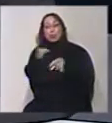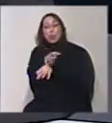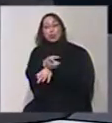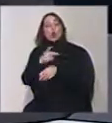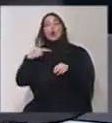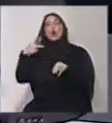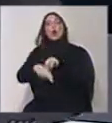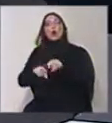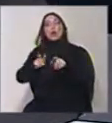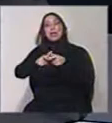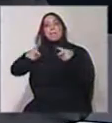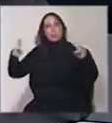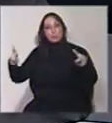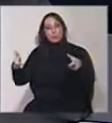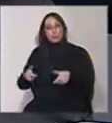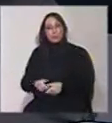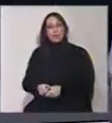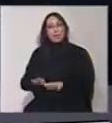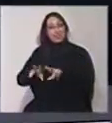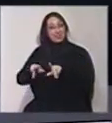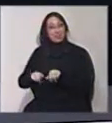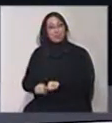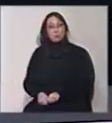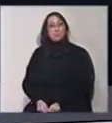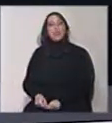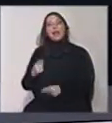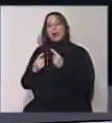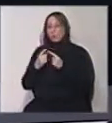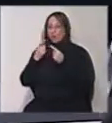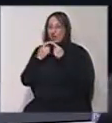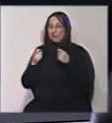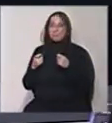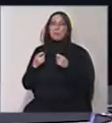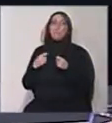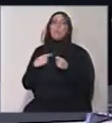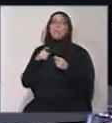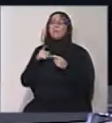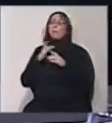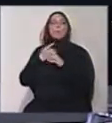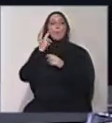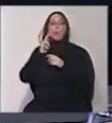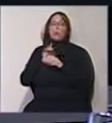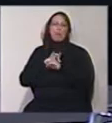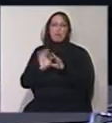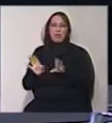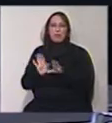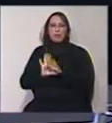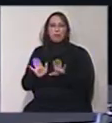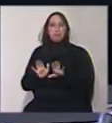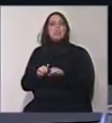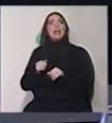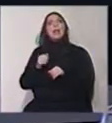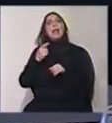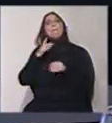la reproducción del delito. Creo que hay algunos elementos que me parece que son muy gráficos. En realidad,